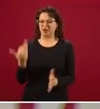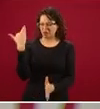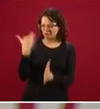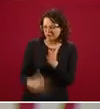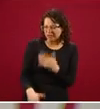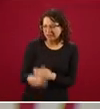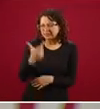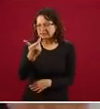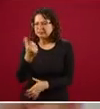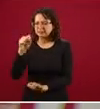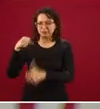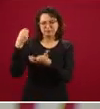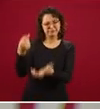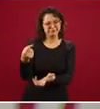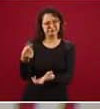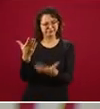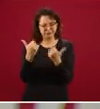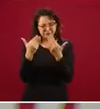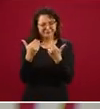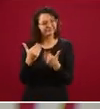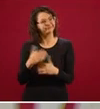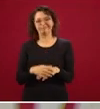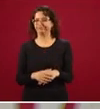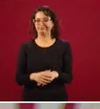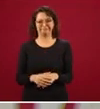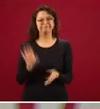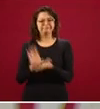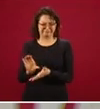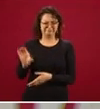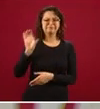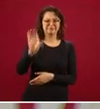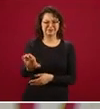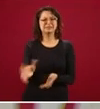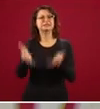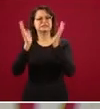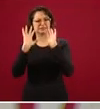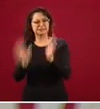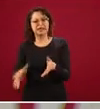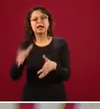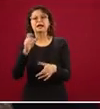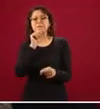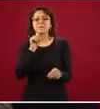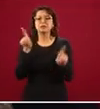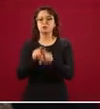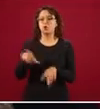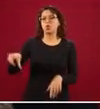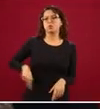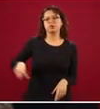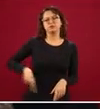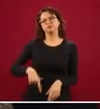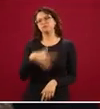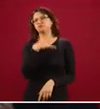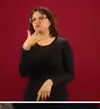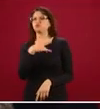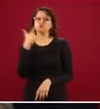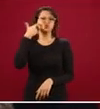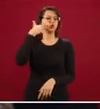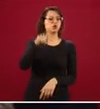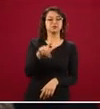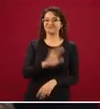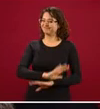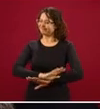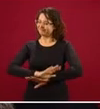dinero existe y está asignado, no es por falta o por indisposición del gobierno de que tengan los